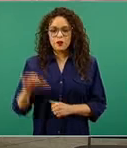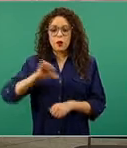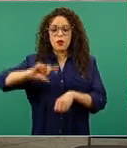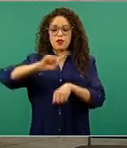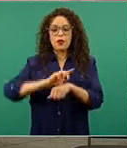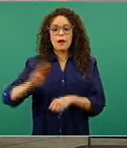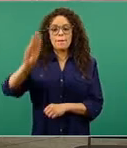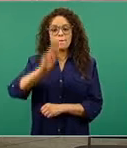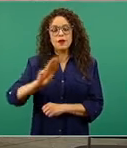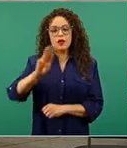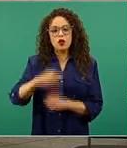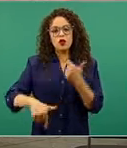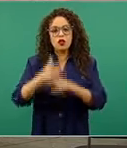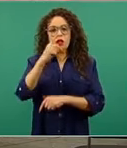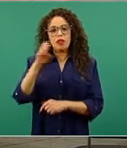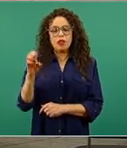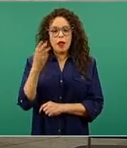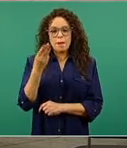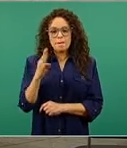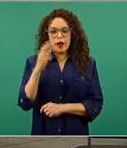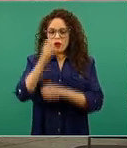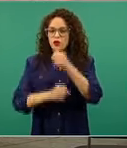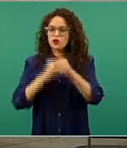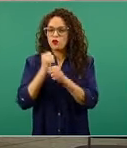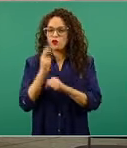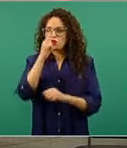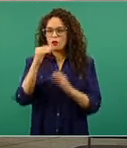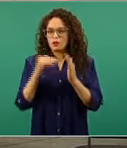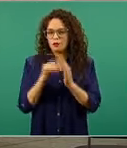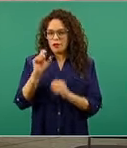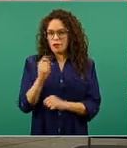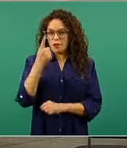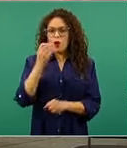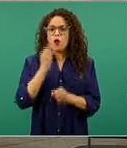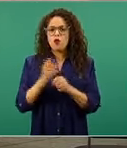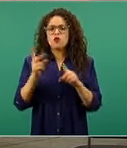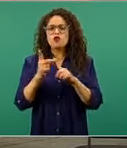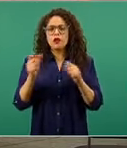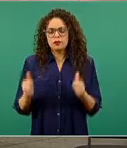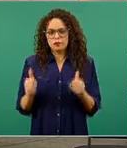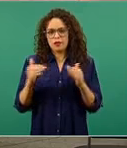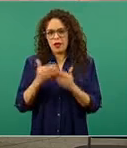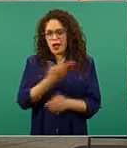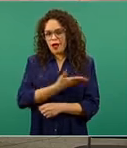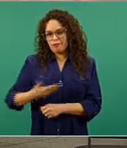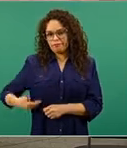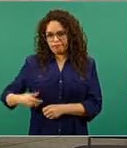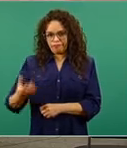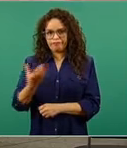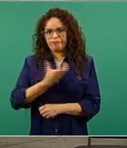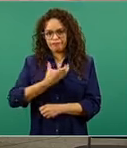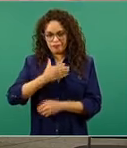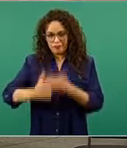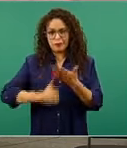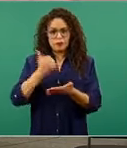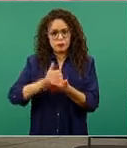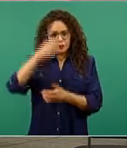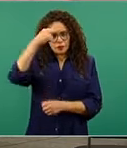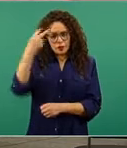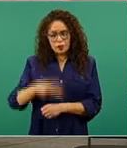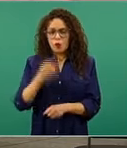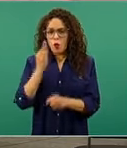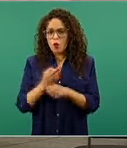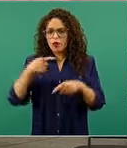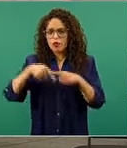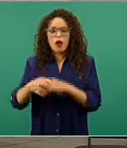miércoles 12 de mayo de 2021. Estamos en el Palacio Nacional de México, en la Ciudad de México. Vamos a iniciar la conferencia de prensa